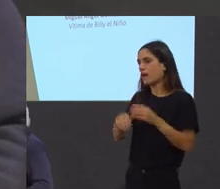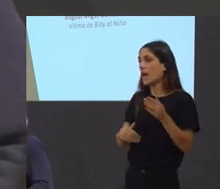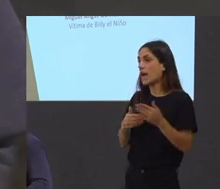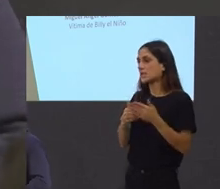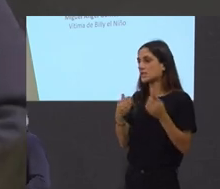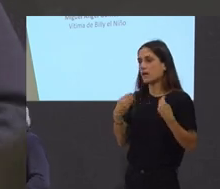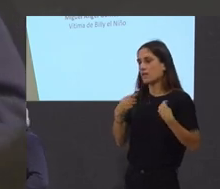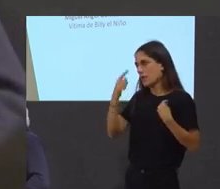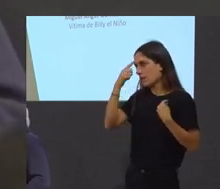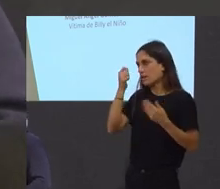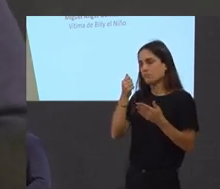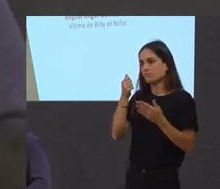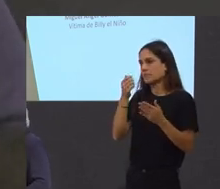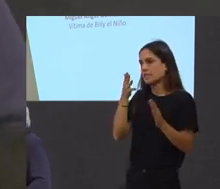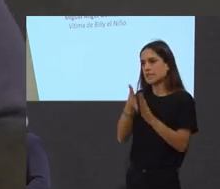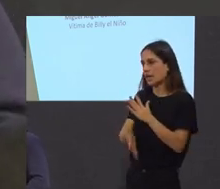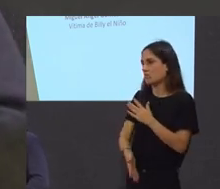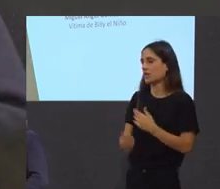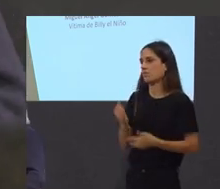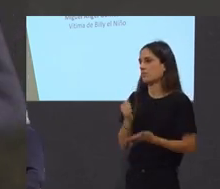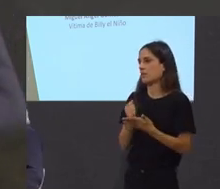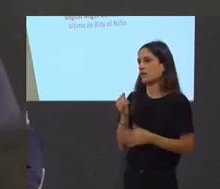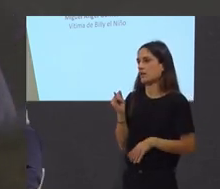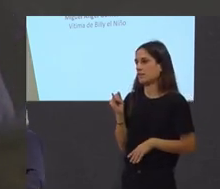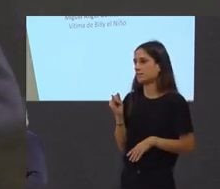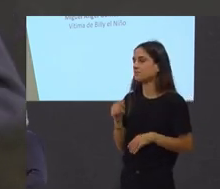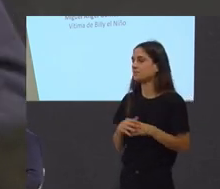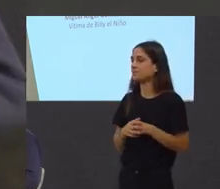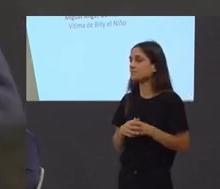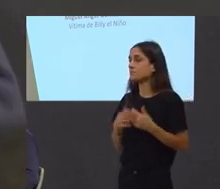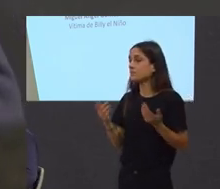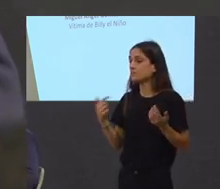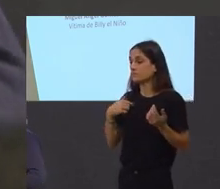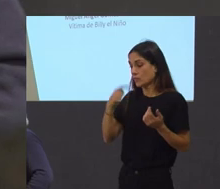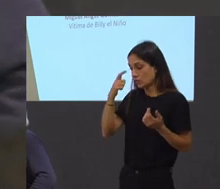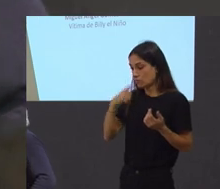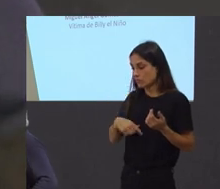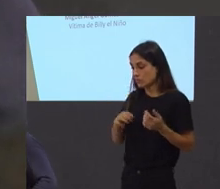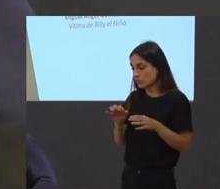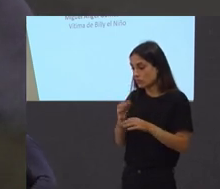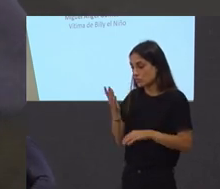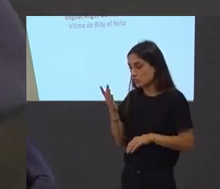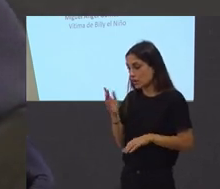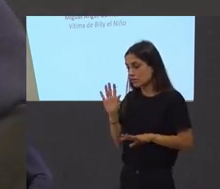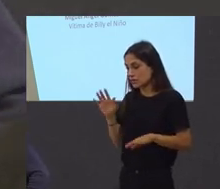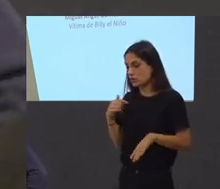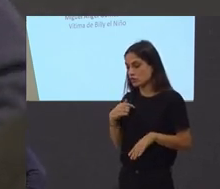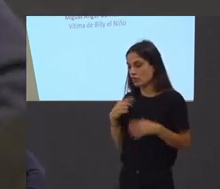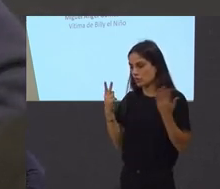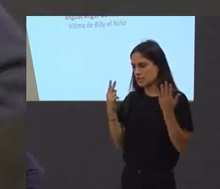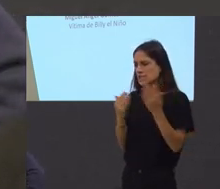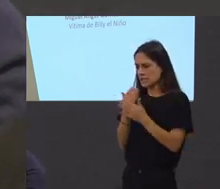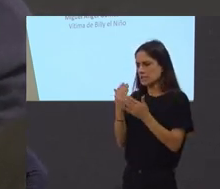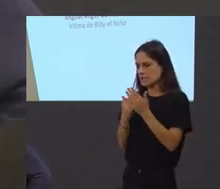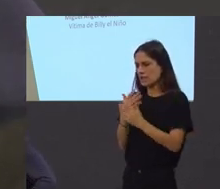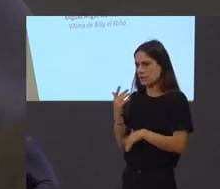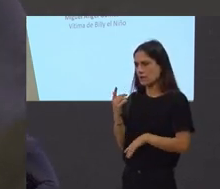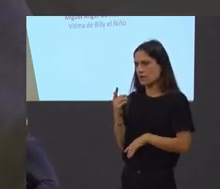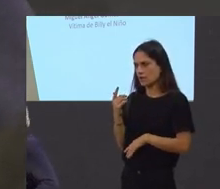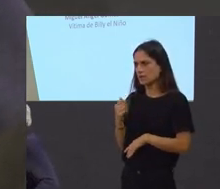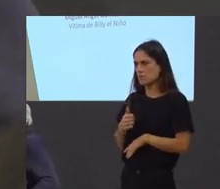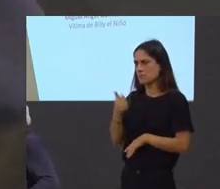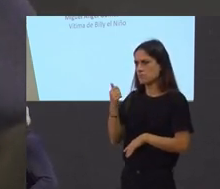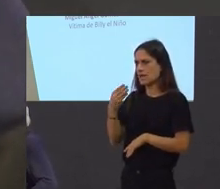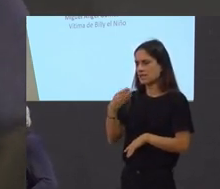dependiendo de la coyuntura no caí en una coyuntura mala y estuve siete días y me vendieron duro sobre todo el